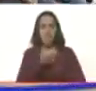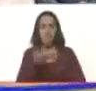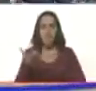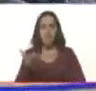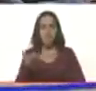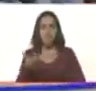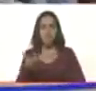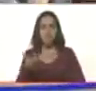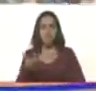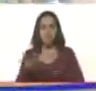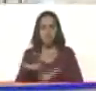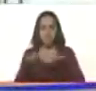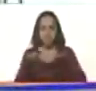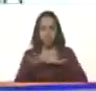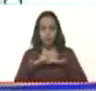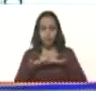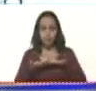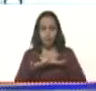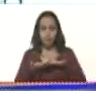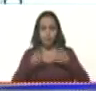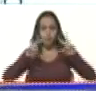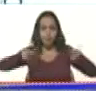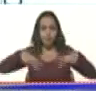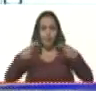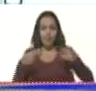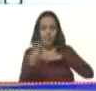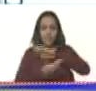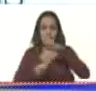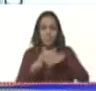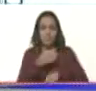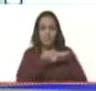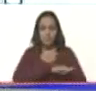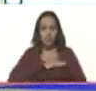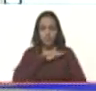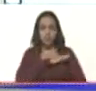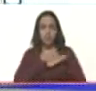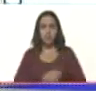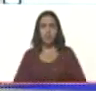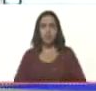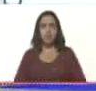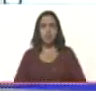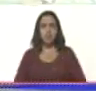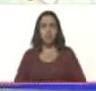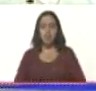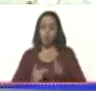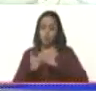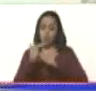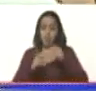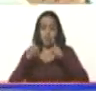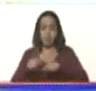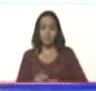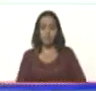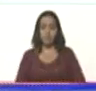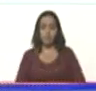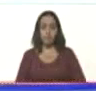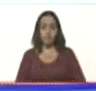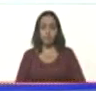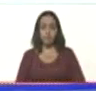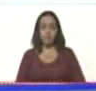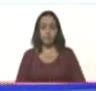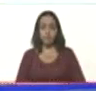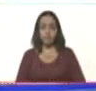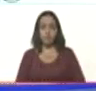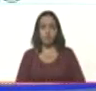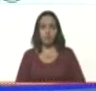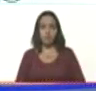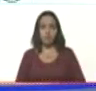usted nos pidió rehabilitar las bases de misiones. Correcto. Y al mismo tiempo, 1.000 nuevas bases de misiones. Oído con esto.